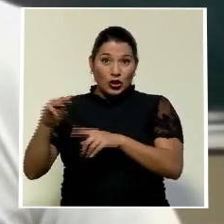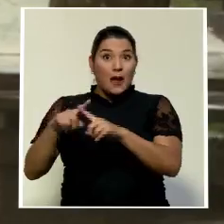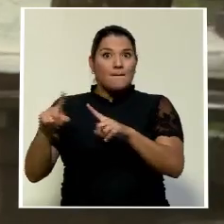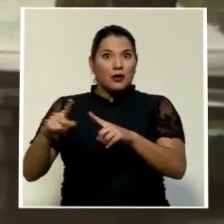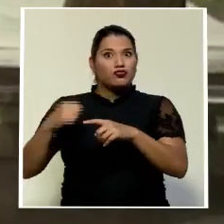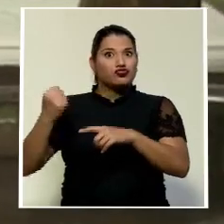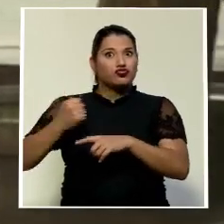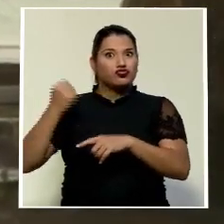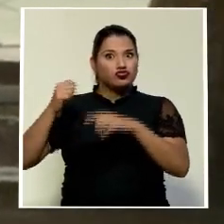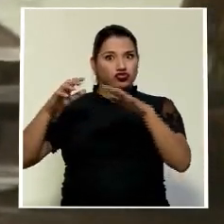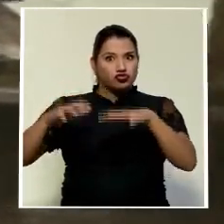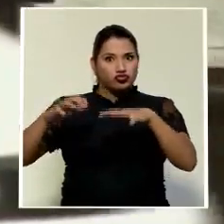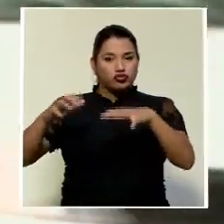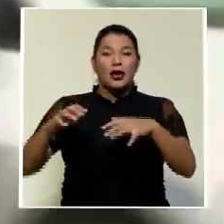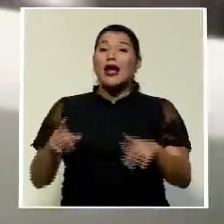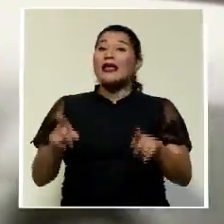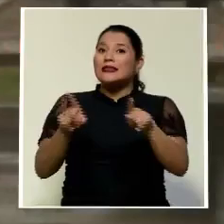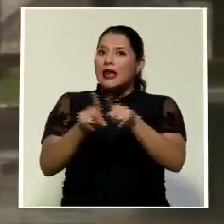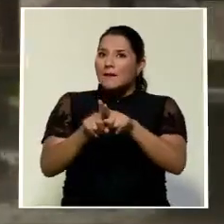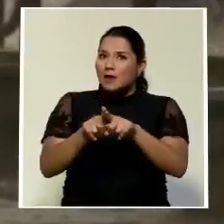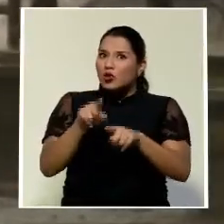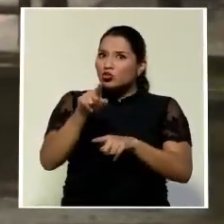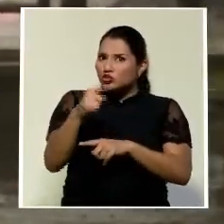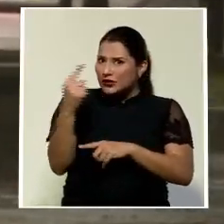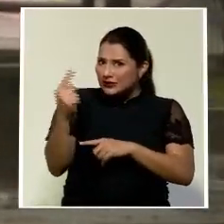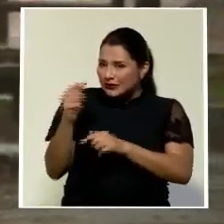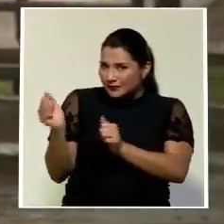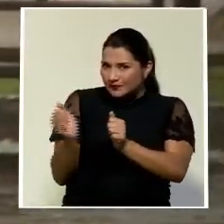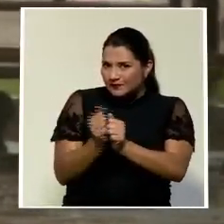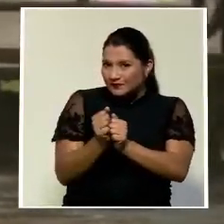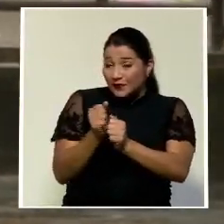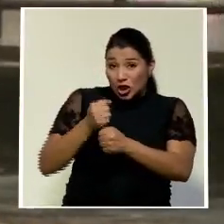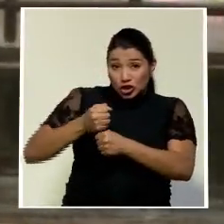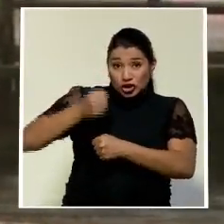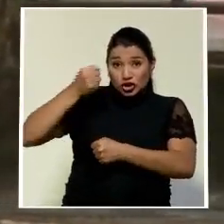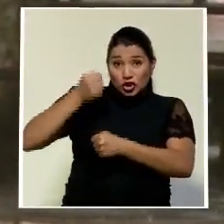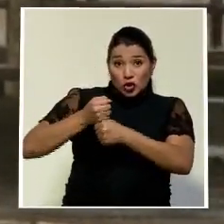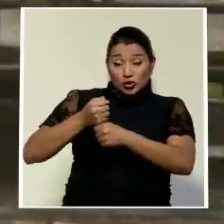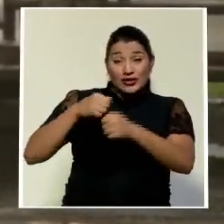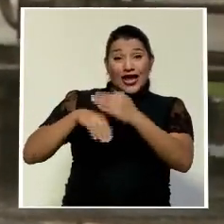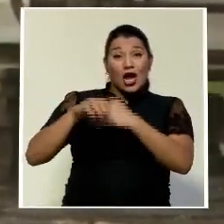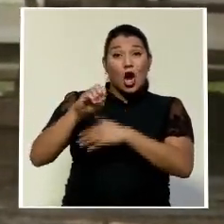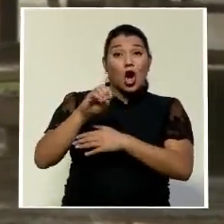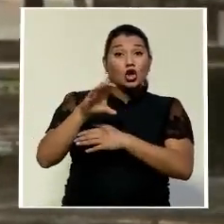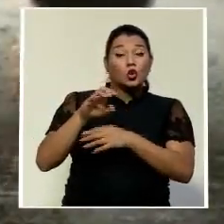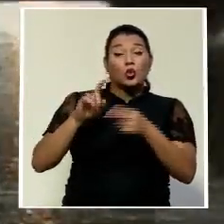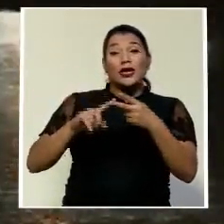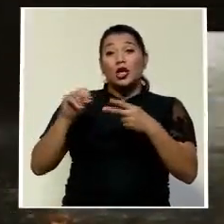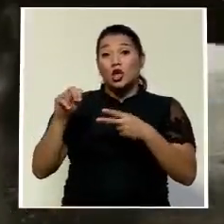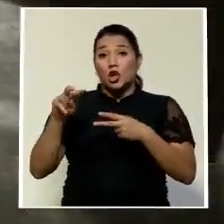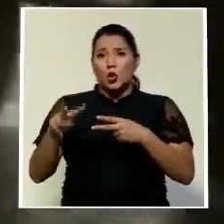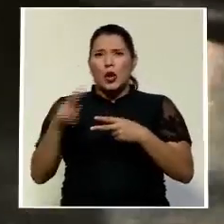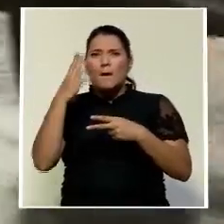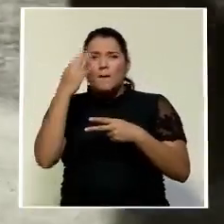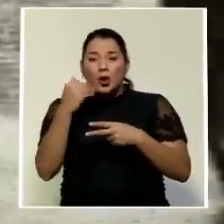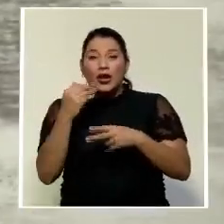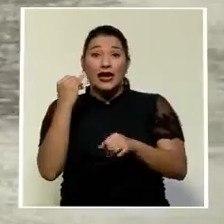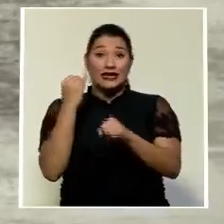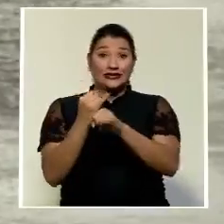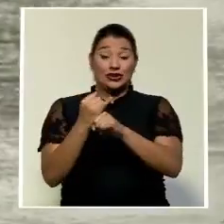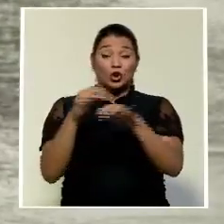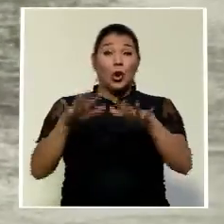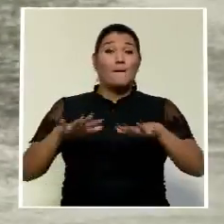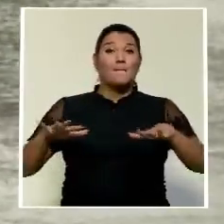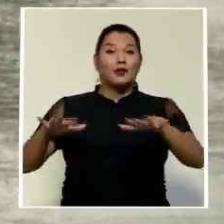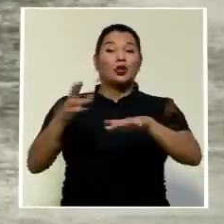fuerte. Además, mantenga siempre a mano la sombrilla y el paraguas durante octubre y noviembre, ya que en el Instituto